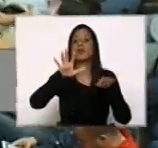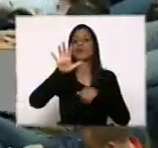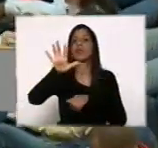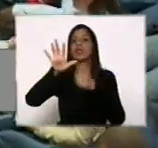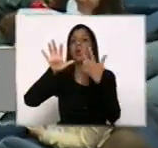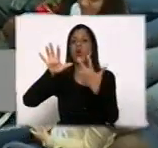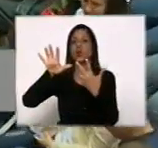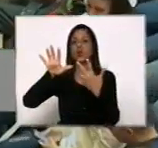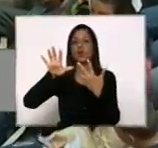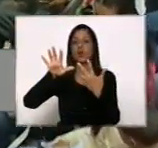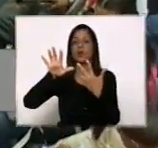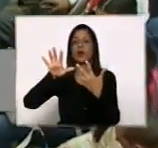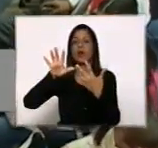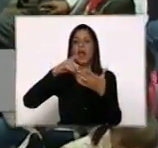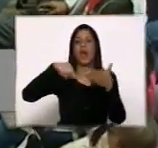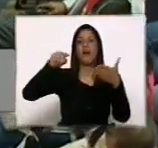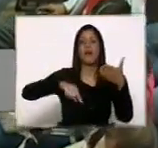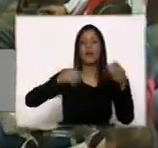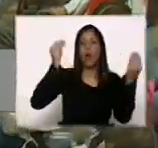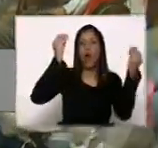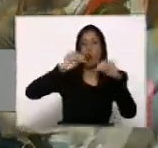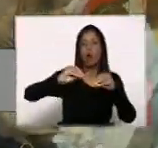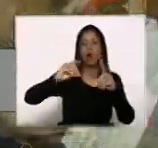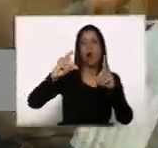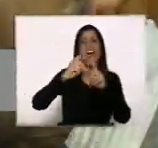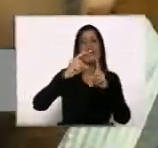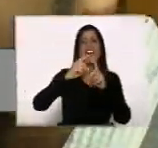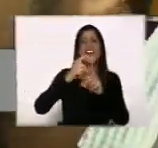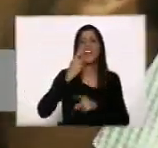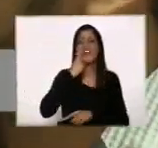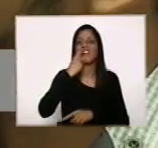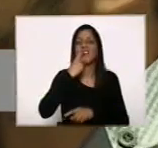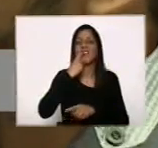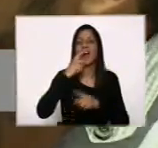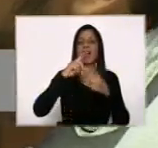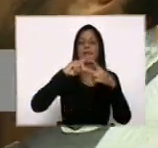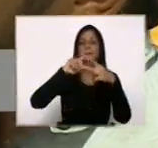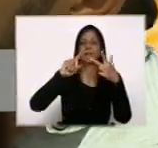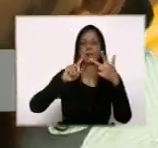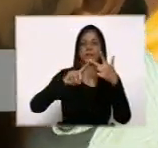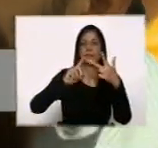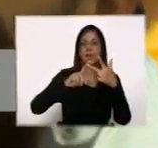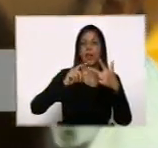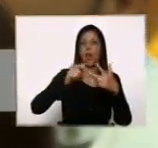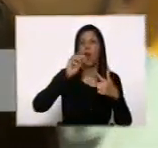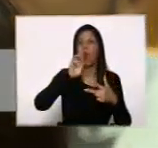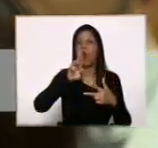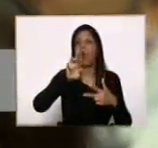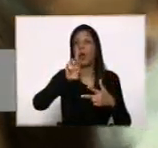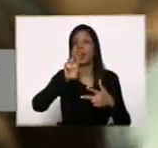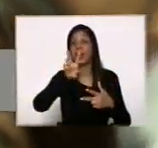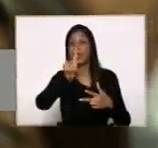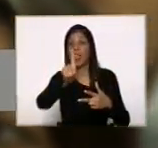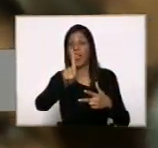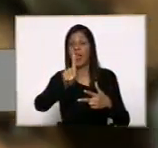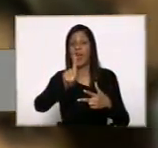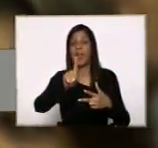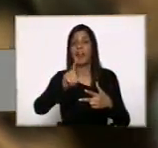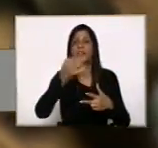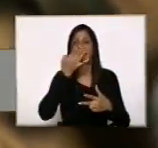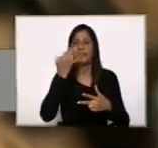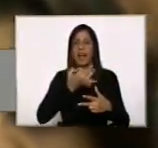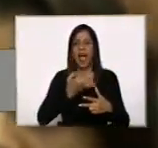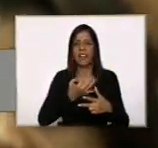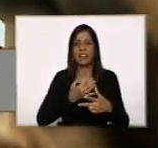se firma el pacto de punto fijo, tres partidos, Acción Democrática, COPEI y URD. Pero en realidad lo que se formó,